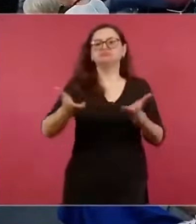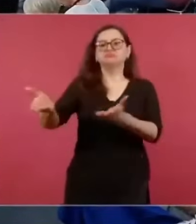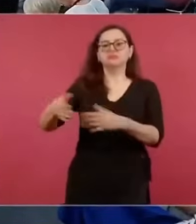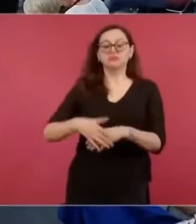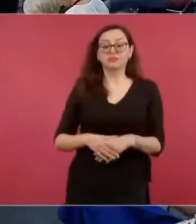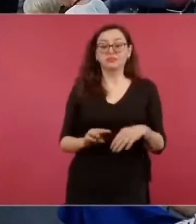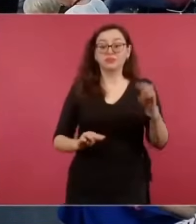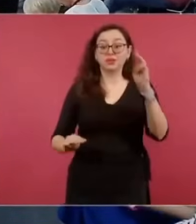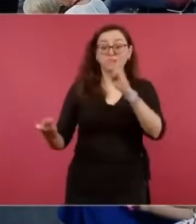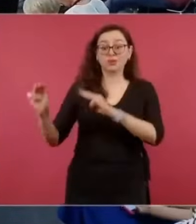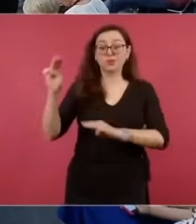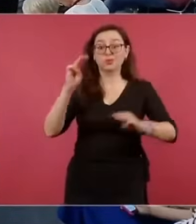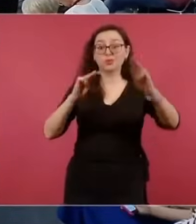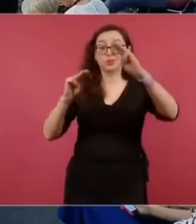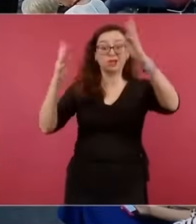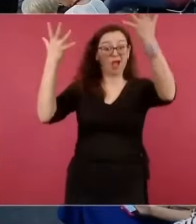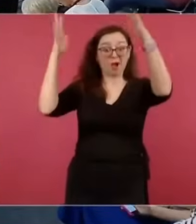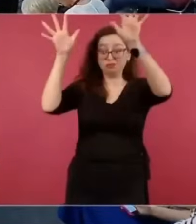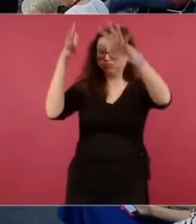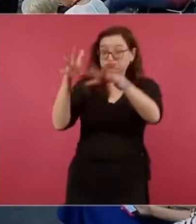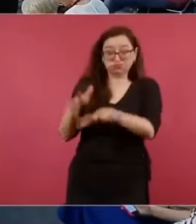el escudo de San Luis Potosí?